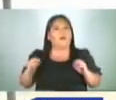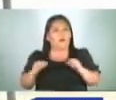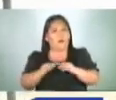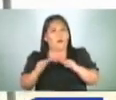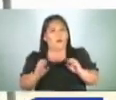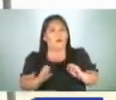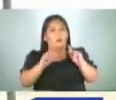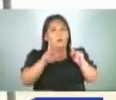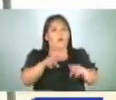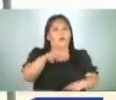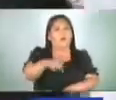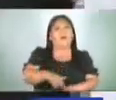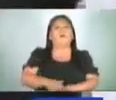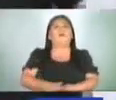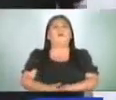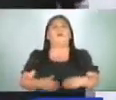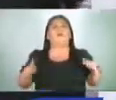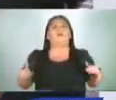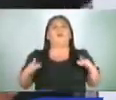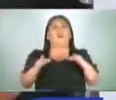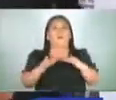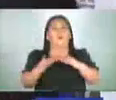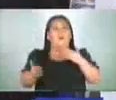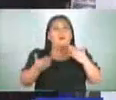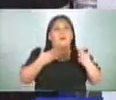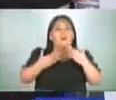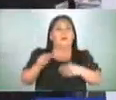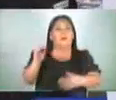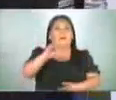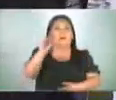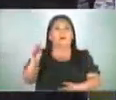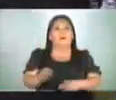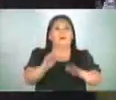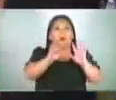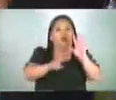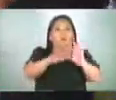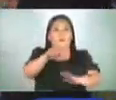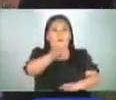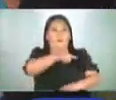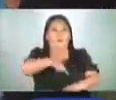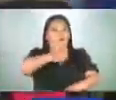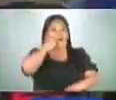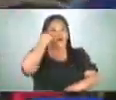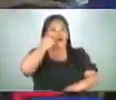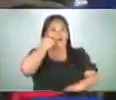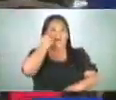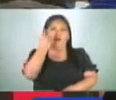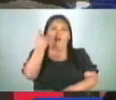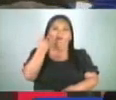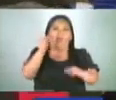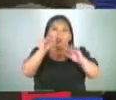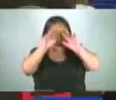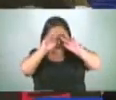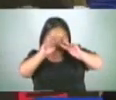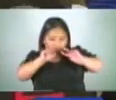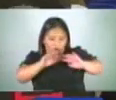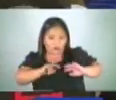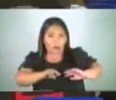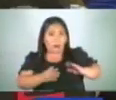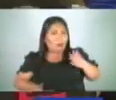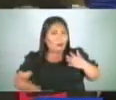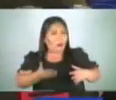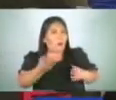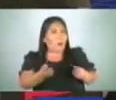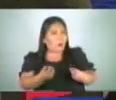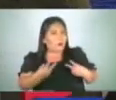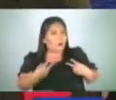locales. Además, indica que el 90% de los jóvenes no consulta los medios oficiales para buscar opciones